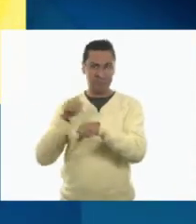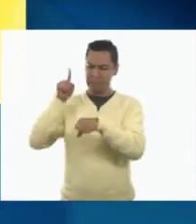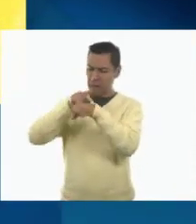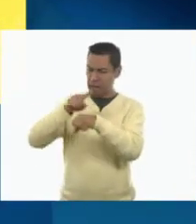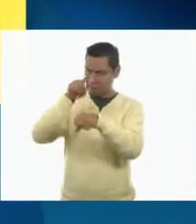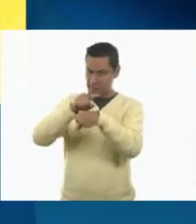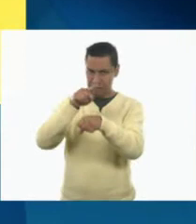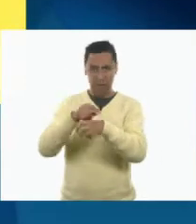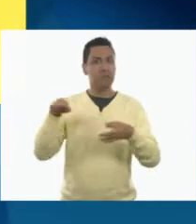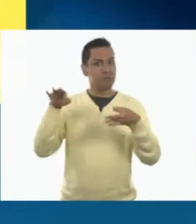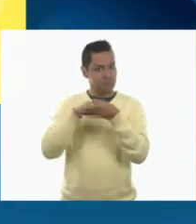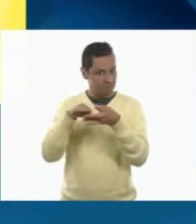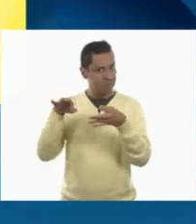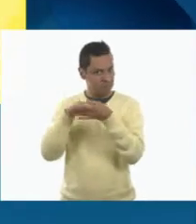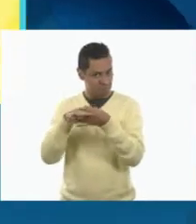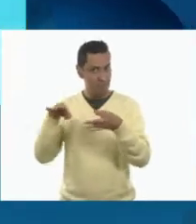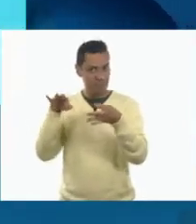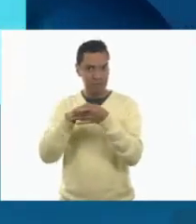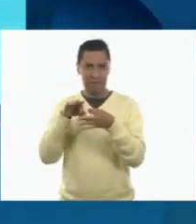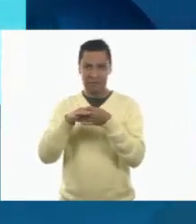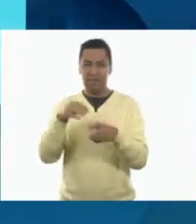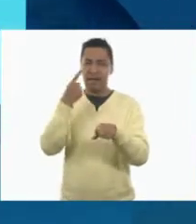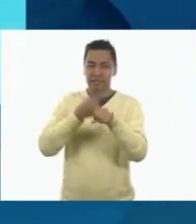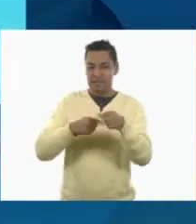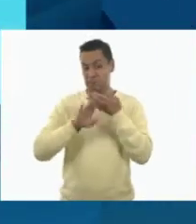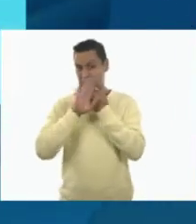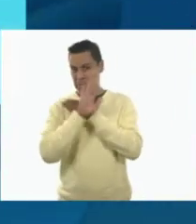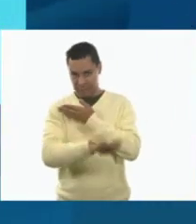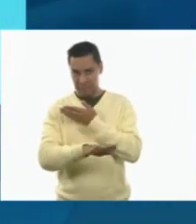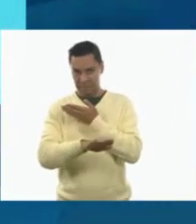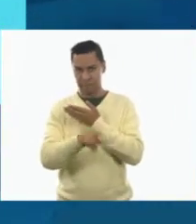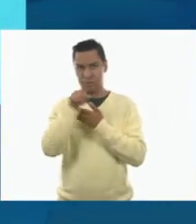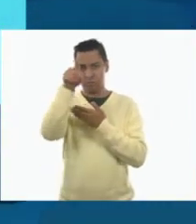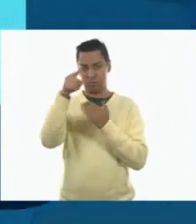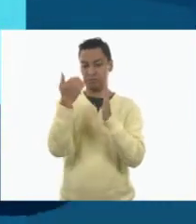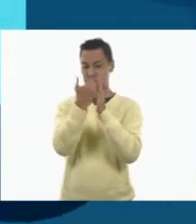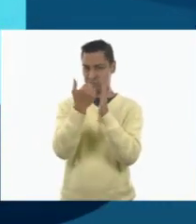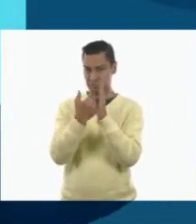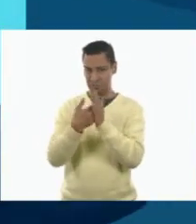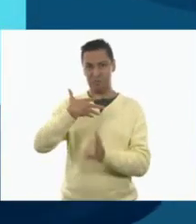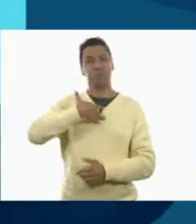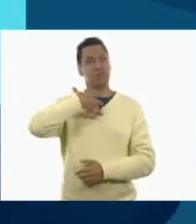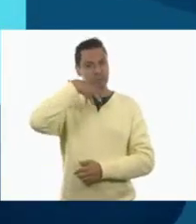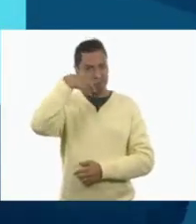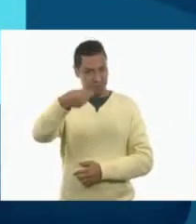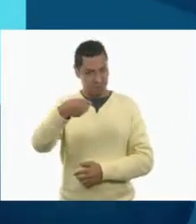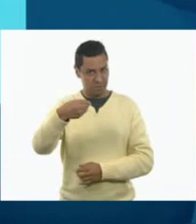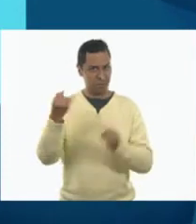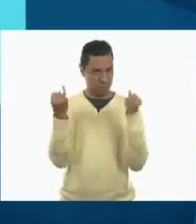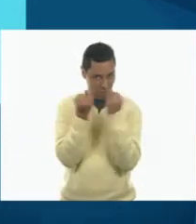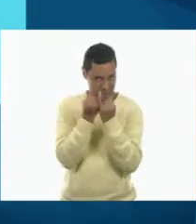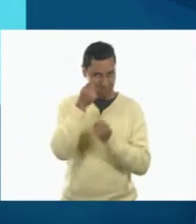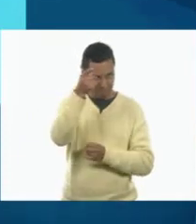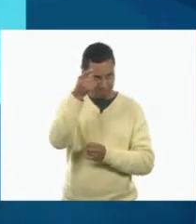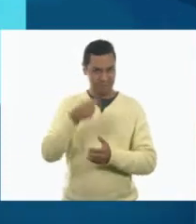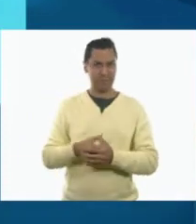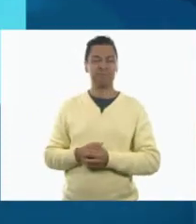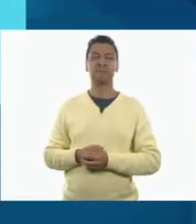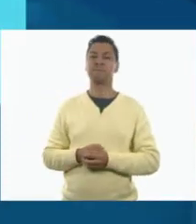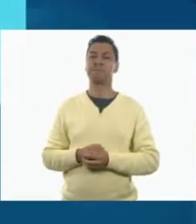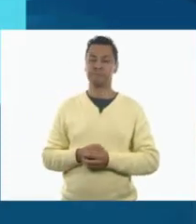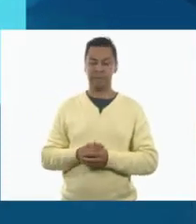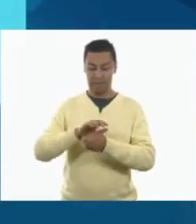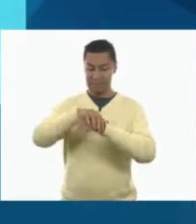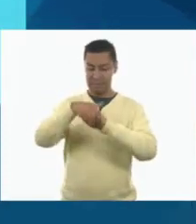es importante para prevenir cualquier enfermedad. Sigue estos pasos para hacerlo correctamente. Moja